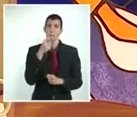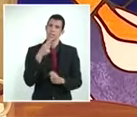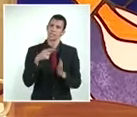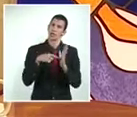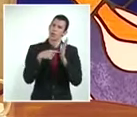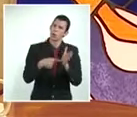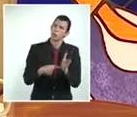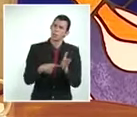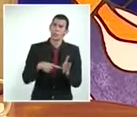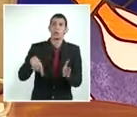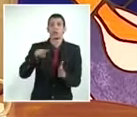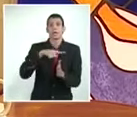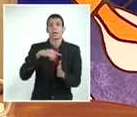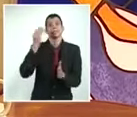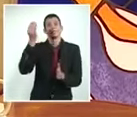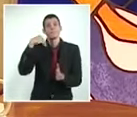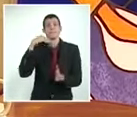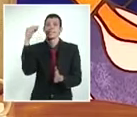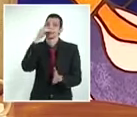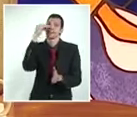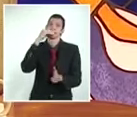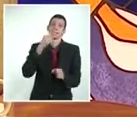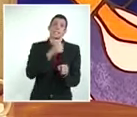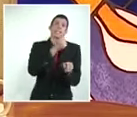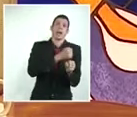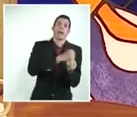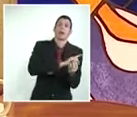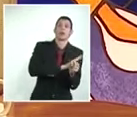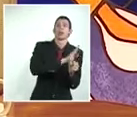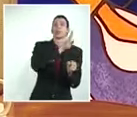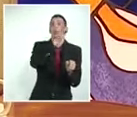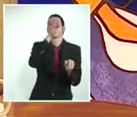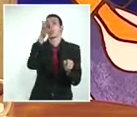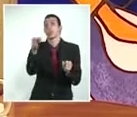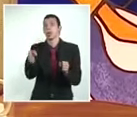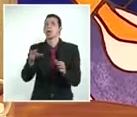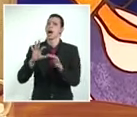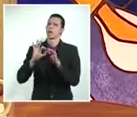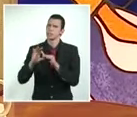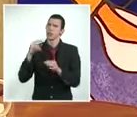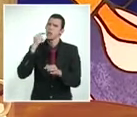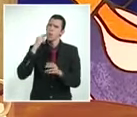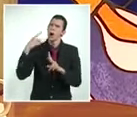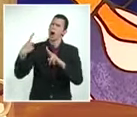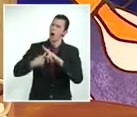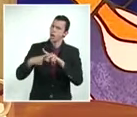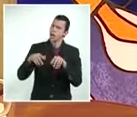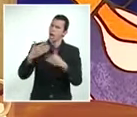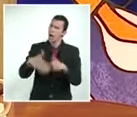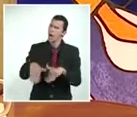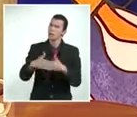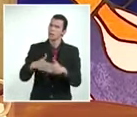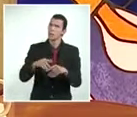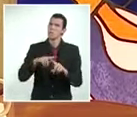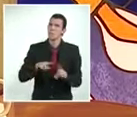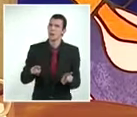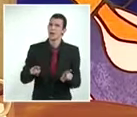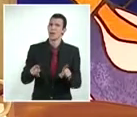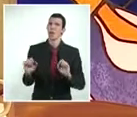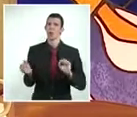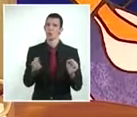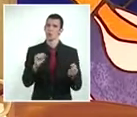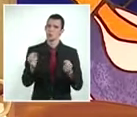a trabajar siempre tendrá una garantía de transportación. Por eso estamos diciendo que este asunto se